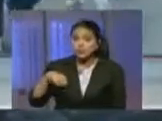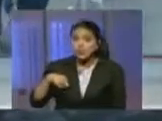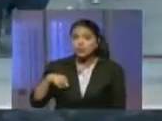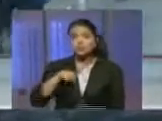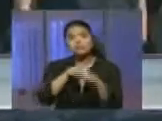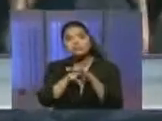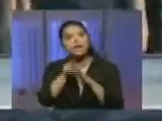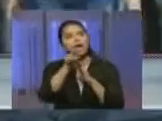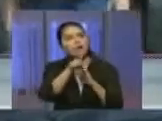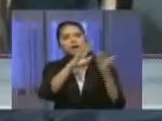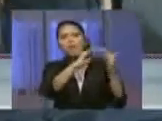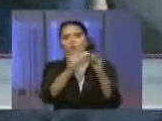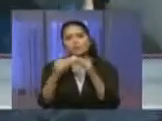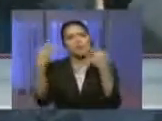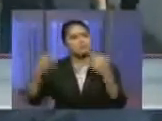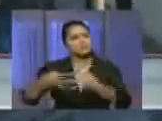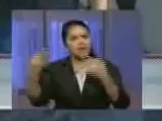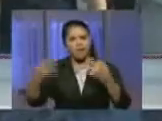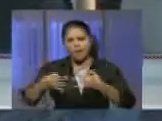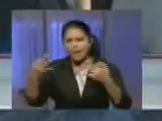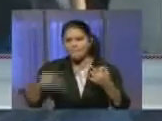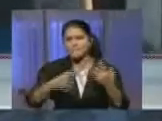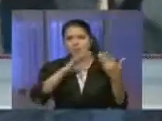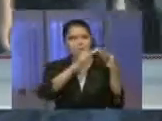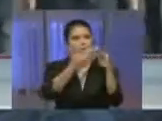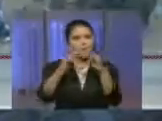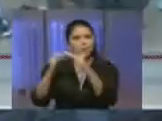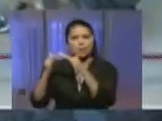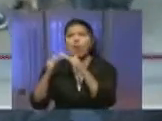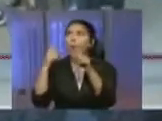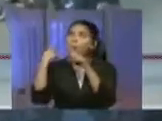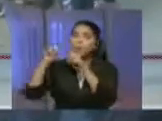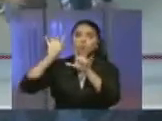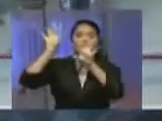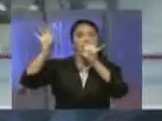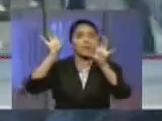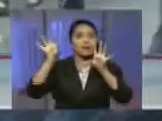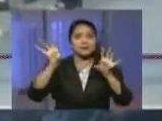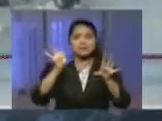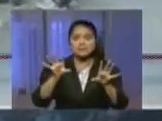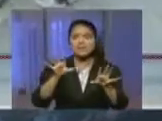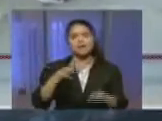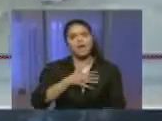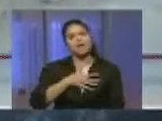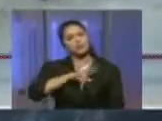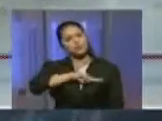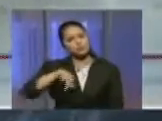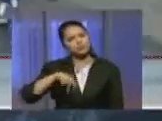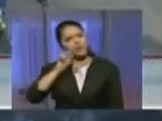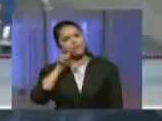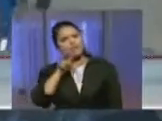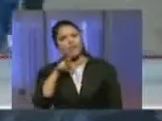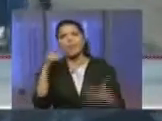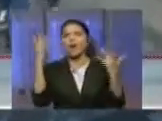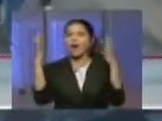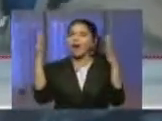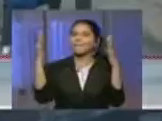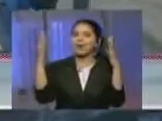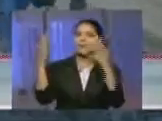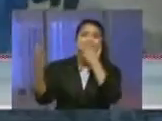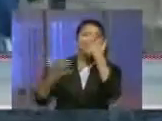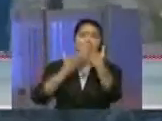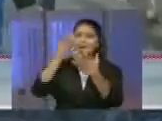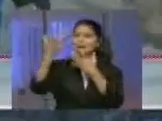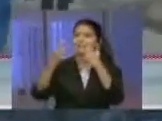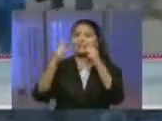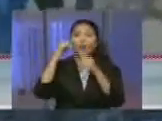las comunidades siempre de otros países hermano uno ve en el aplauso en el grito en